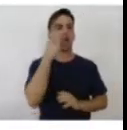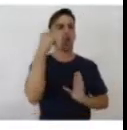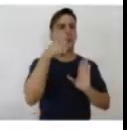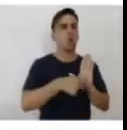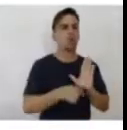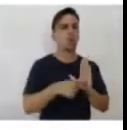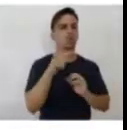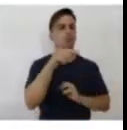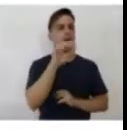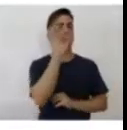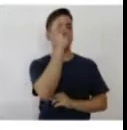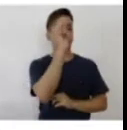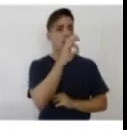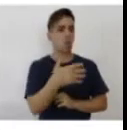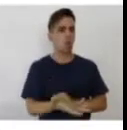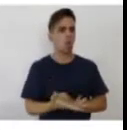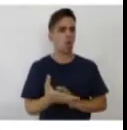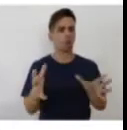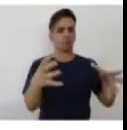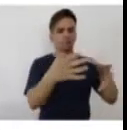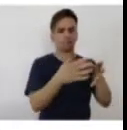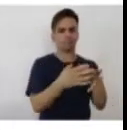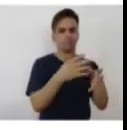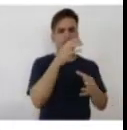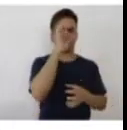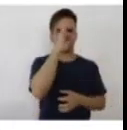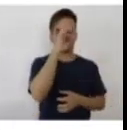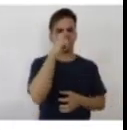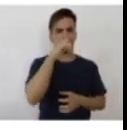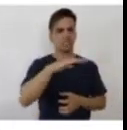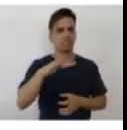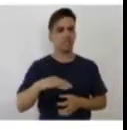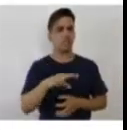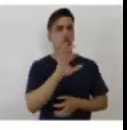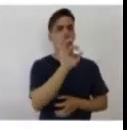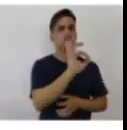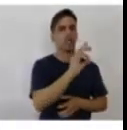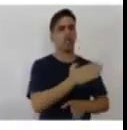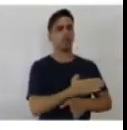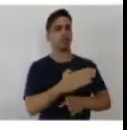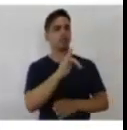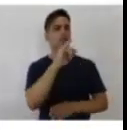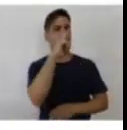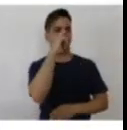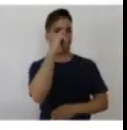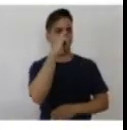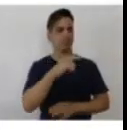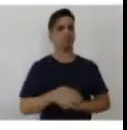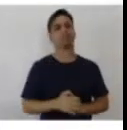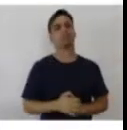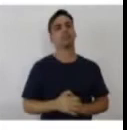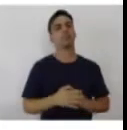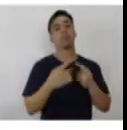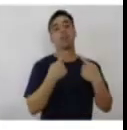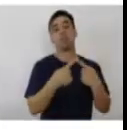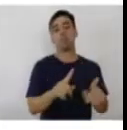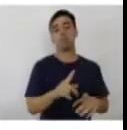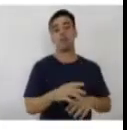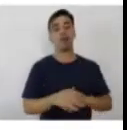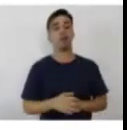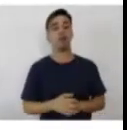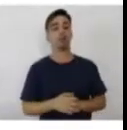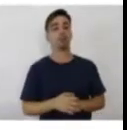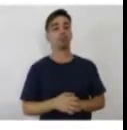en ese nivel educativo se agrupan los niños de 0 a 6 años. Sin embargo, en